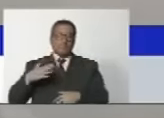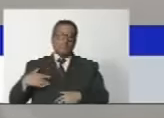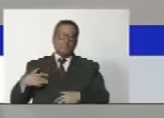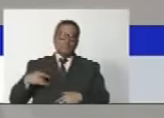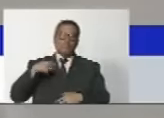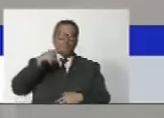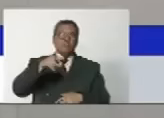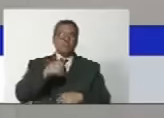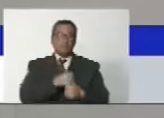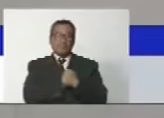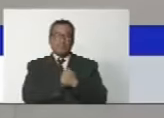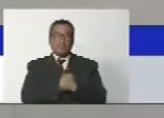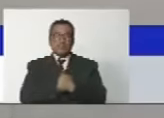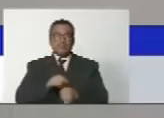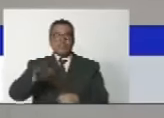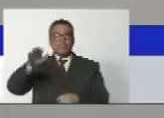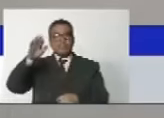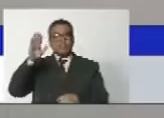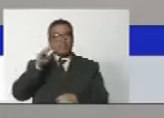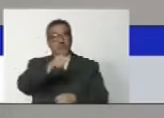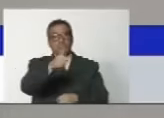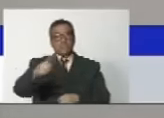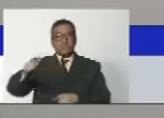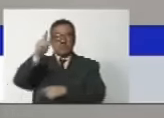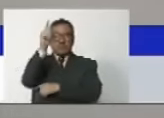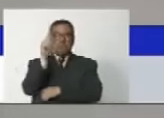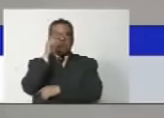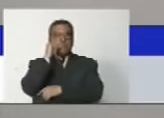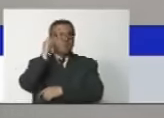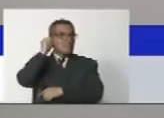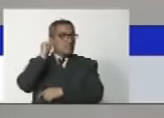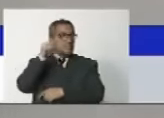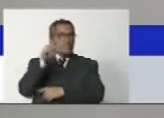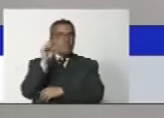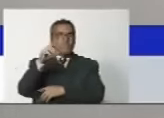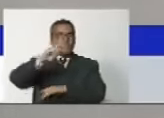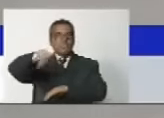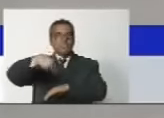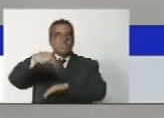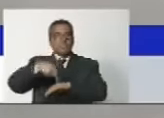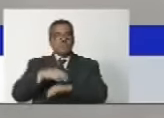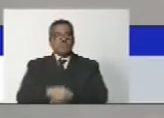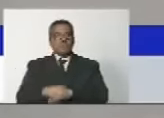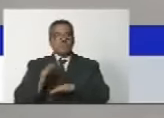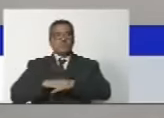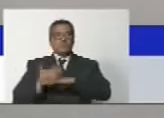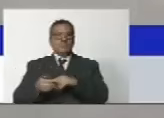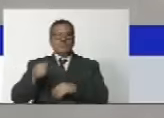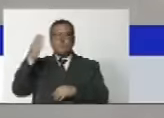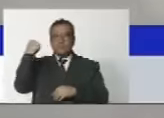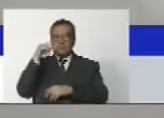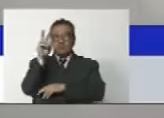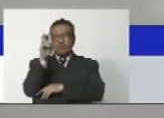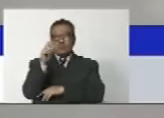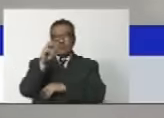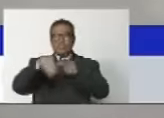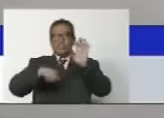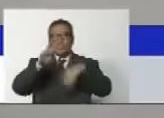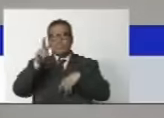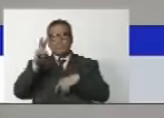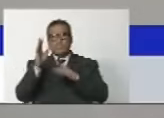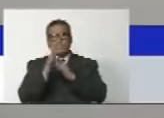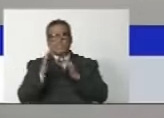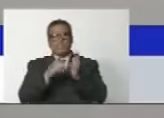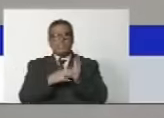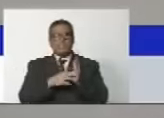sentimiento, el amor y el compromiso de cada uno de los diputados y diputadas de esta Asamblea Nacional. Porque el pasado viernes 12 de abril